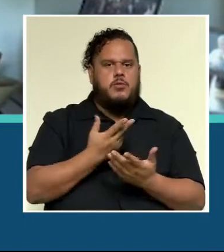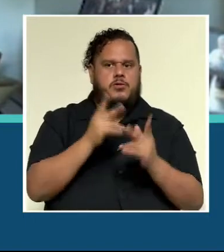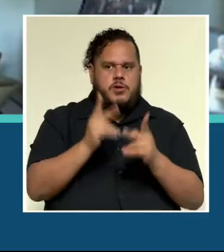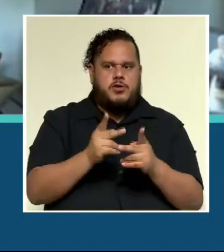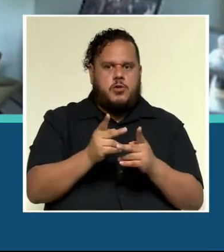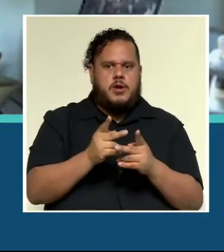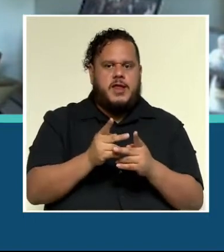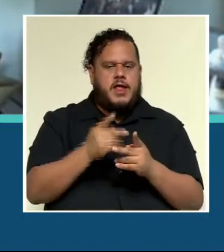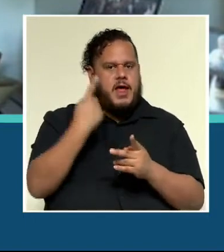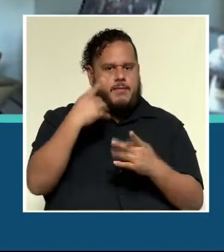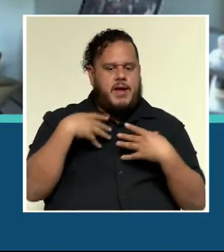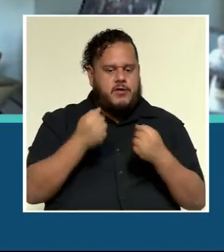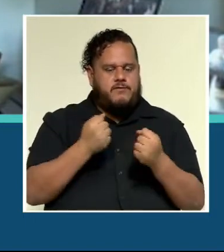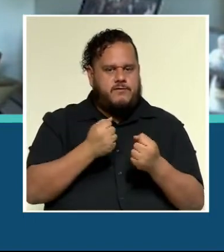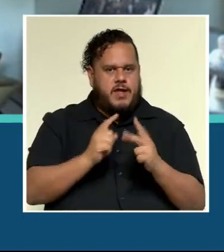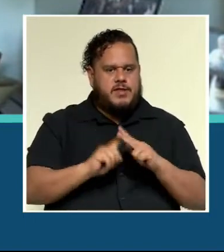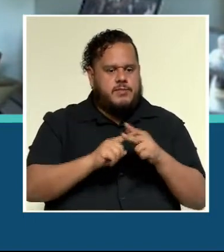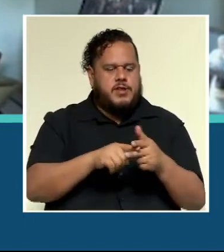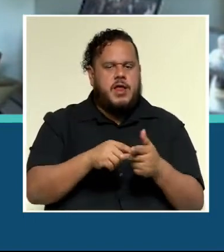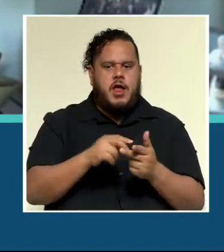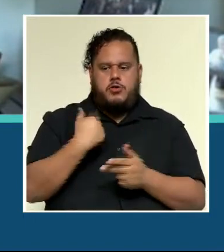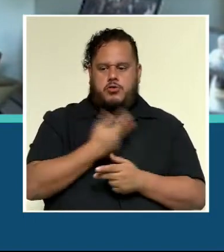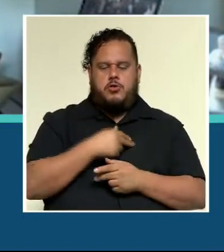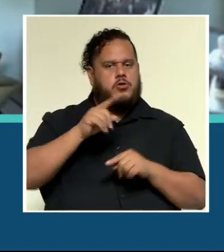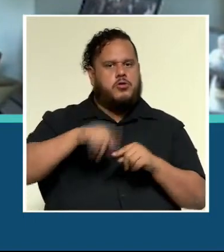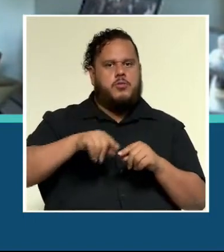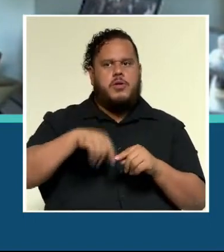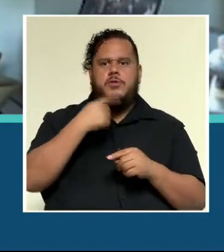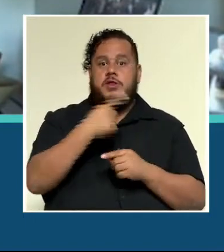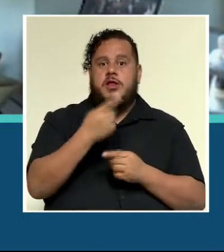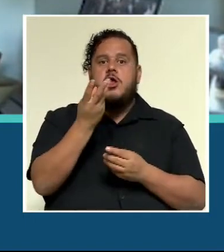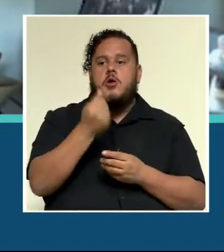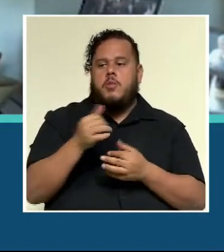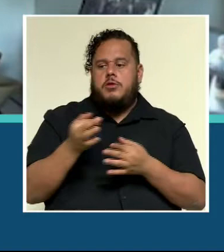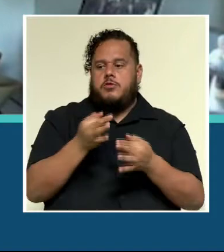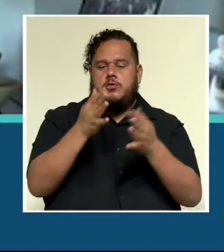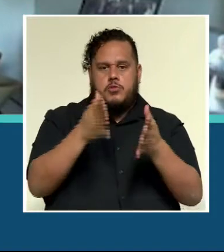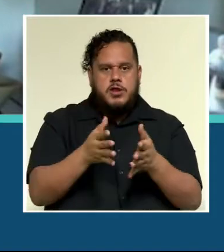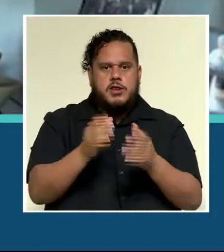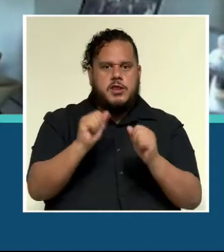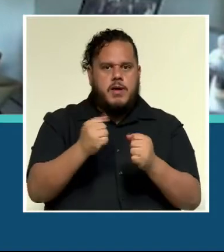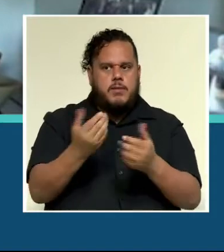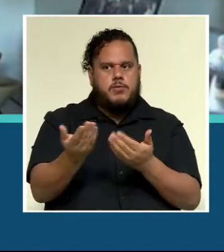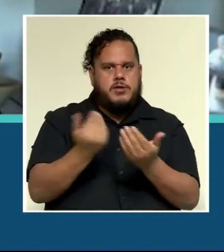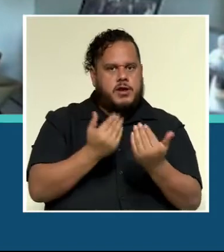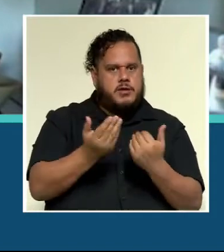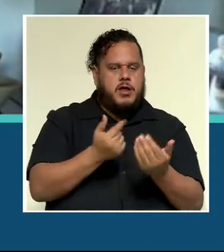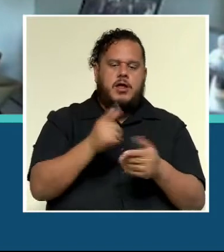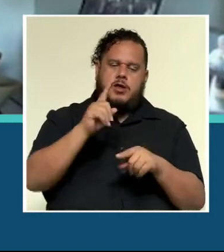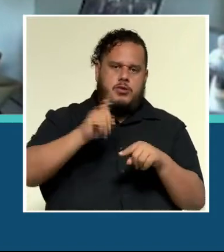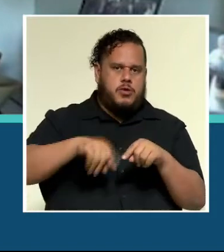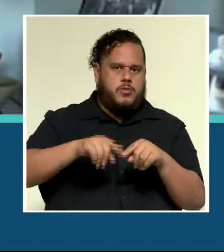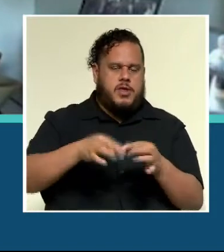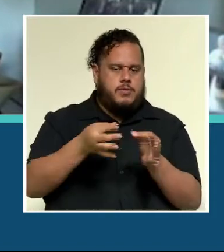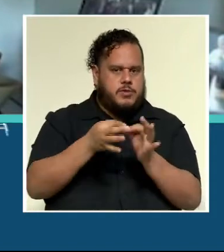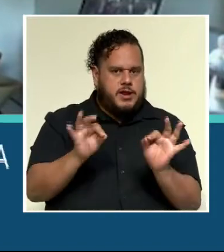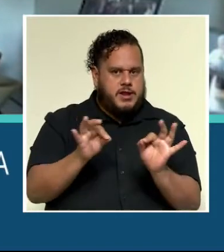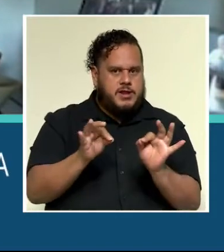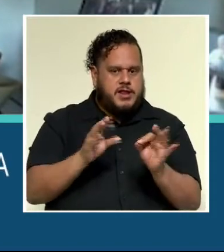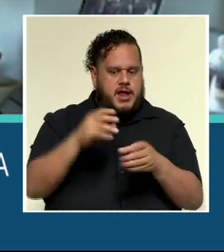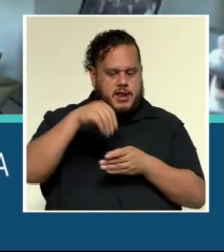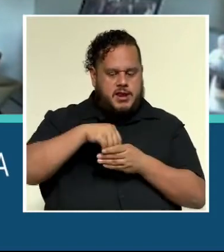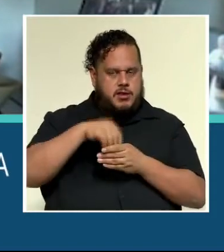qué? Porque dicen que no podemos pronosticar cuántos turistas vamos a recibir y por lo tanto no podemos garantizar ingresos para pagar las